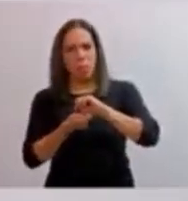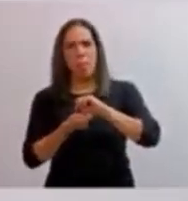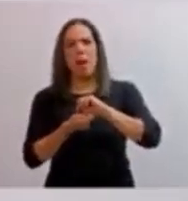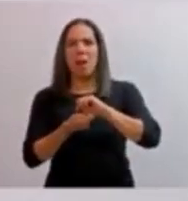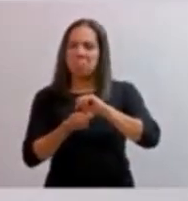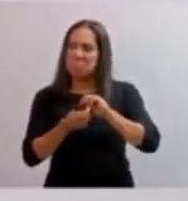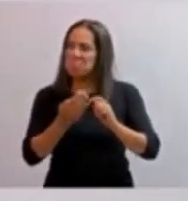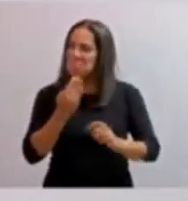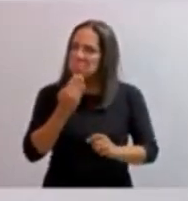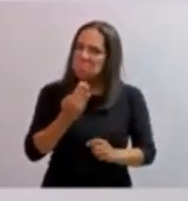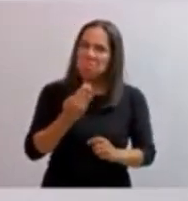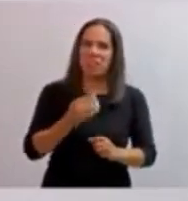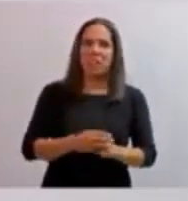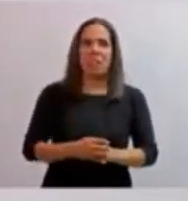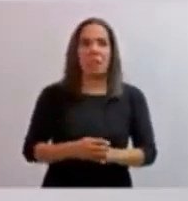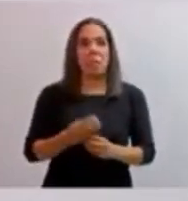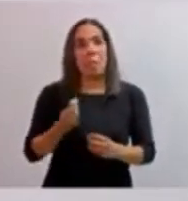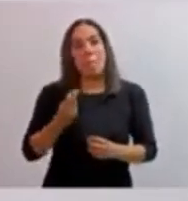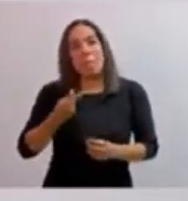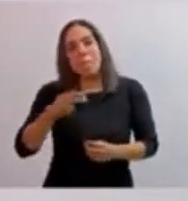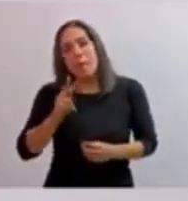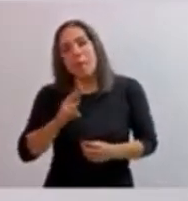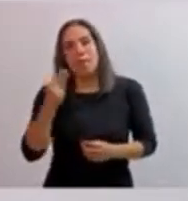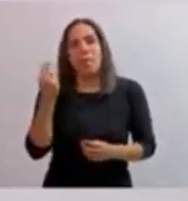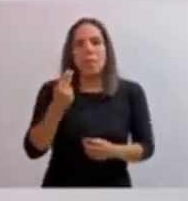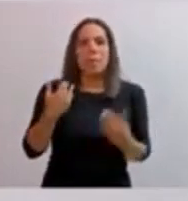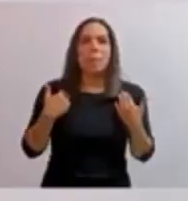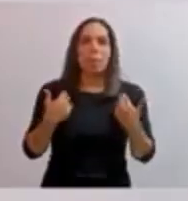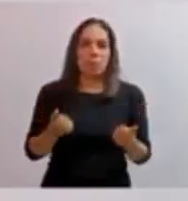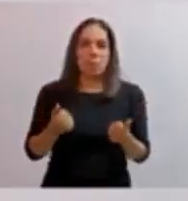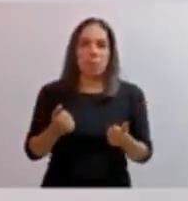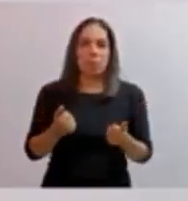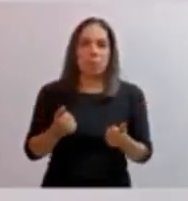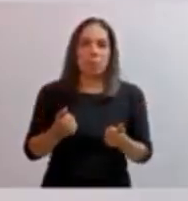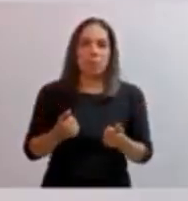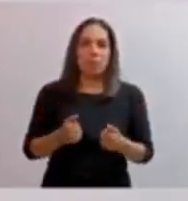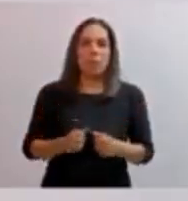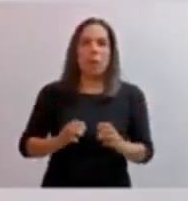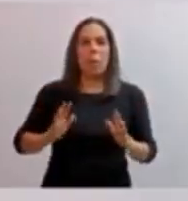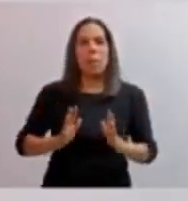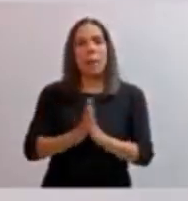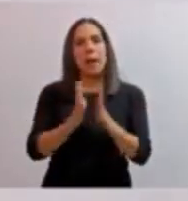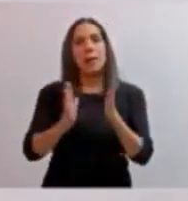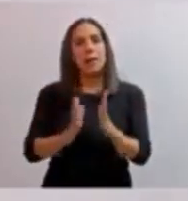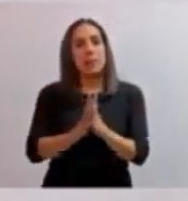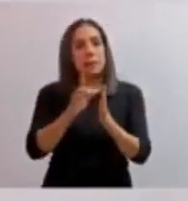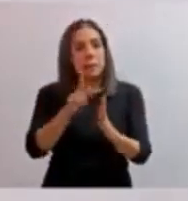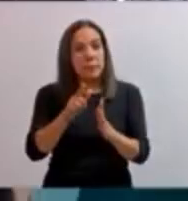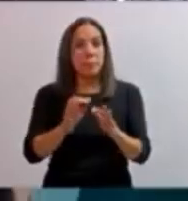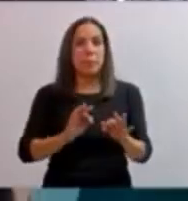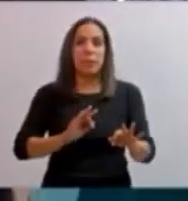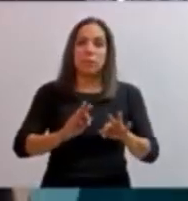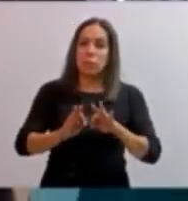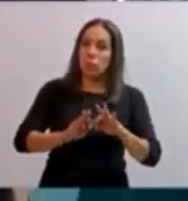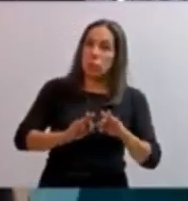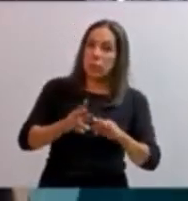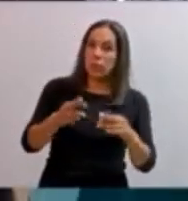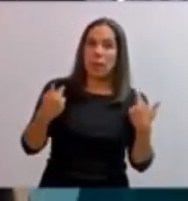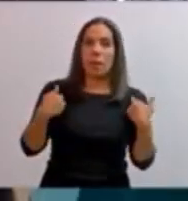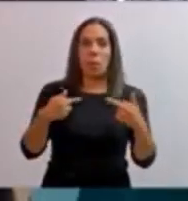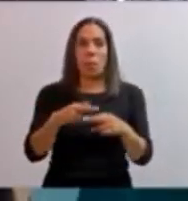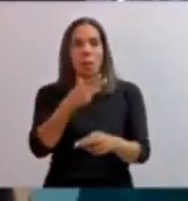La función y la participación en dichos consejos técnicos por parte de los docentes, los